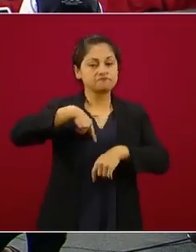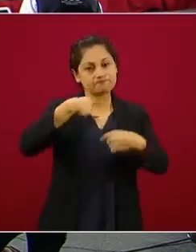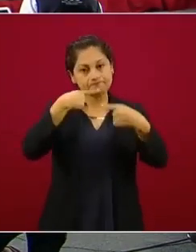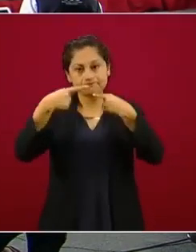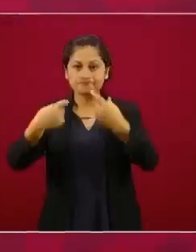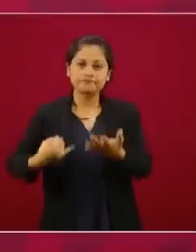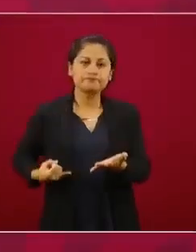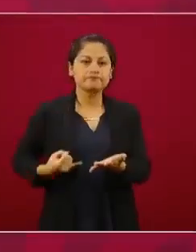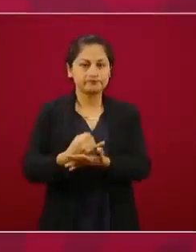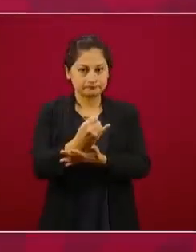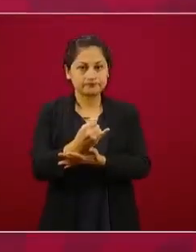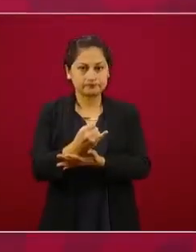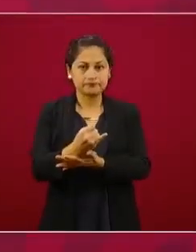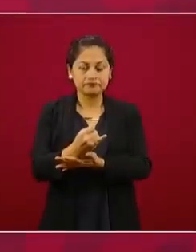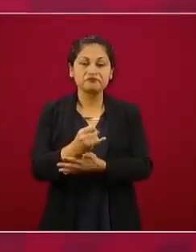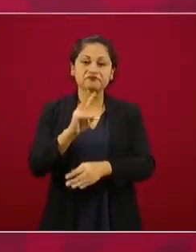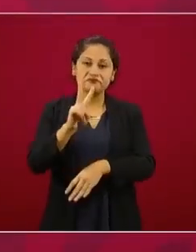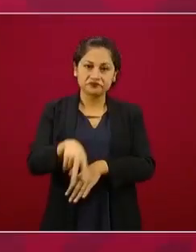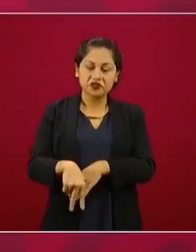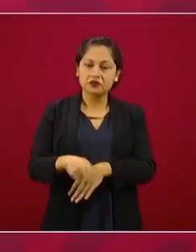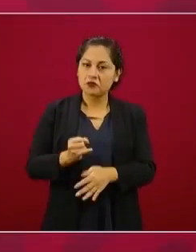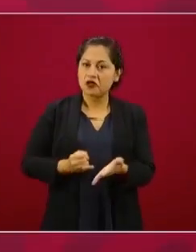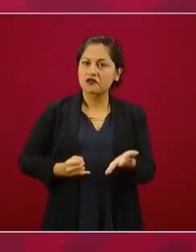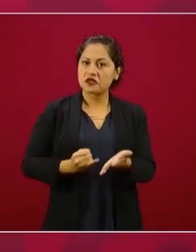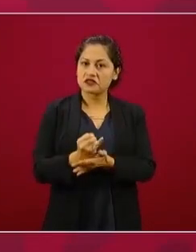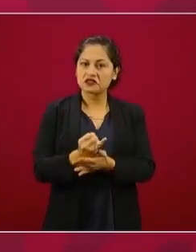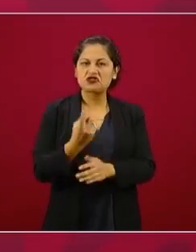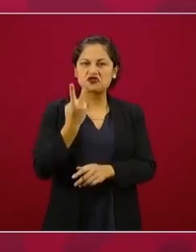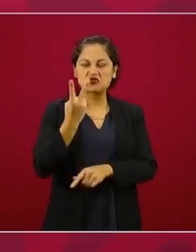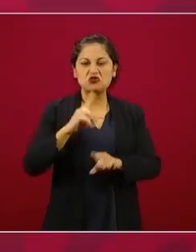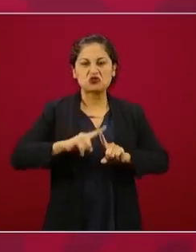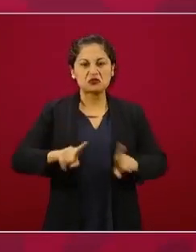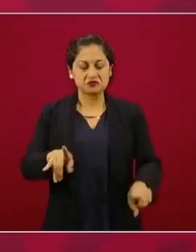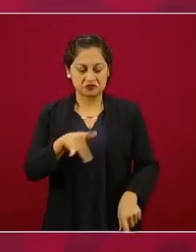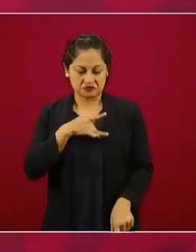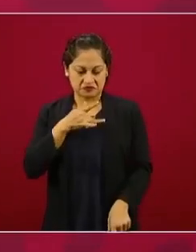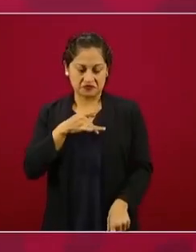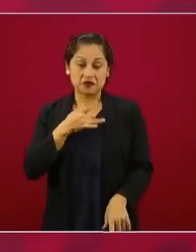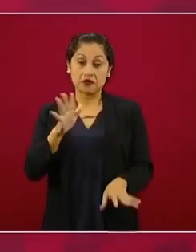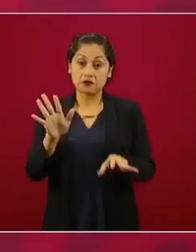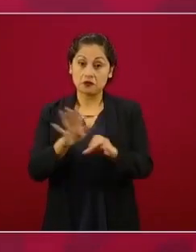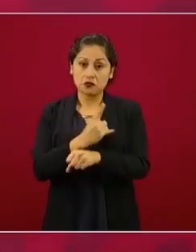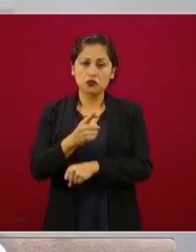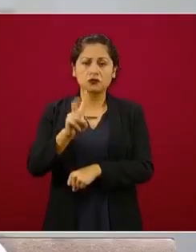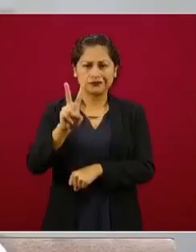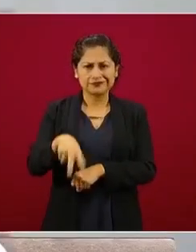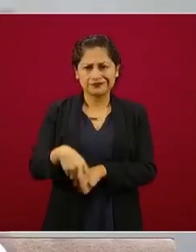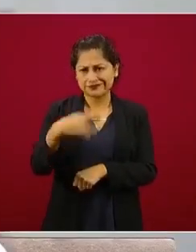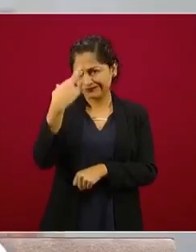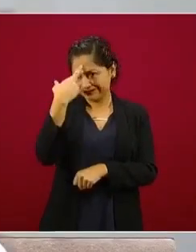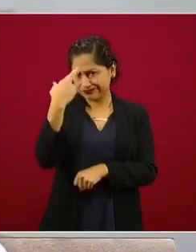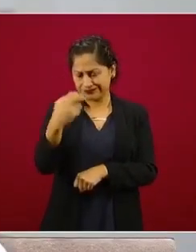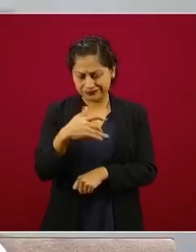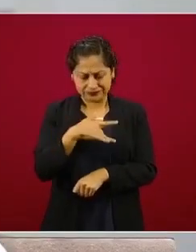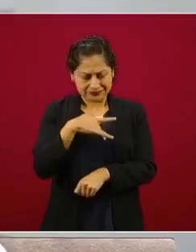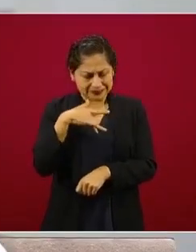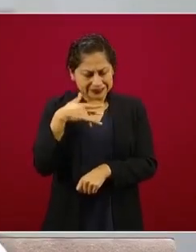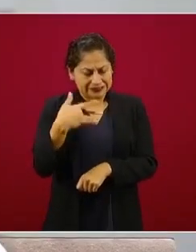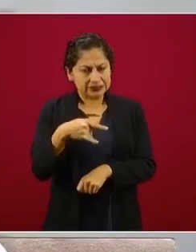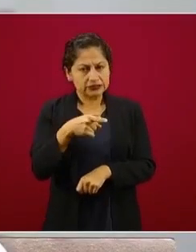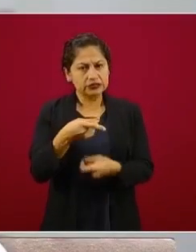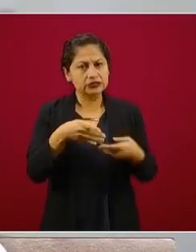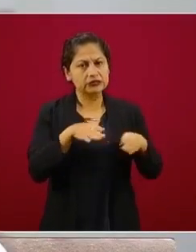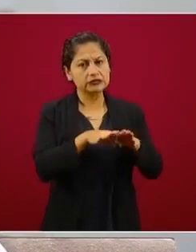dos sabores. Un sabor triste porque nos duele cerrar los centros, porque ahí son más de 30,000